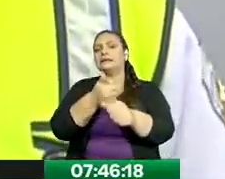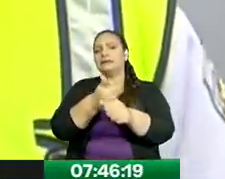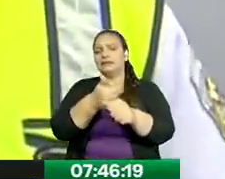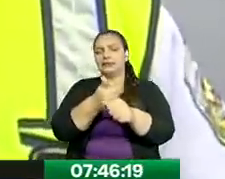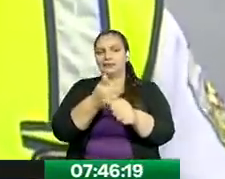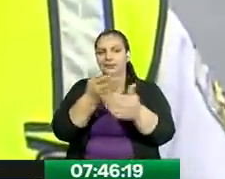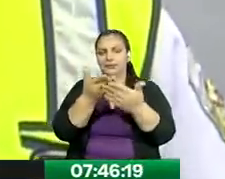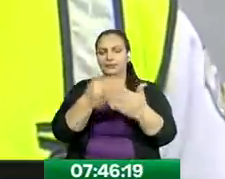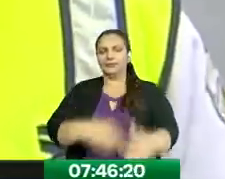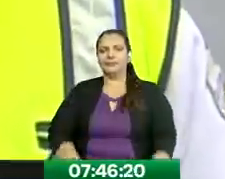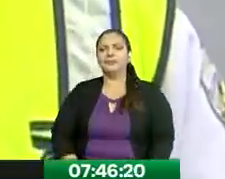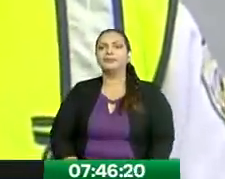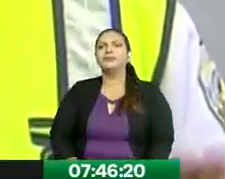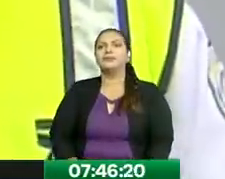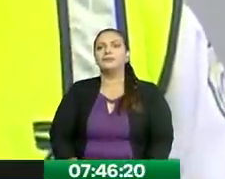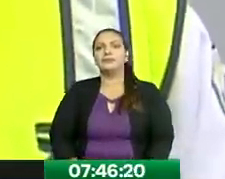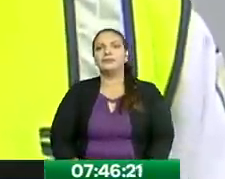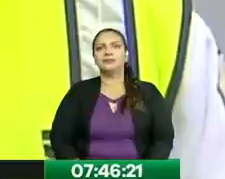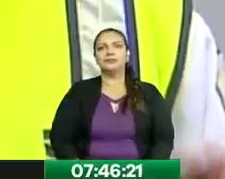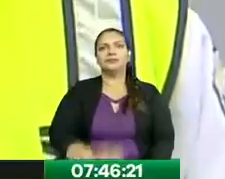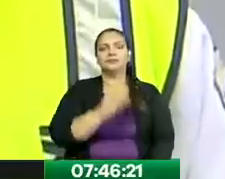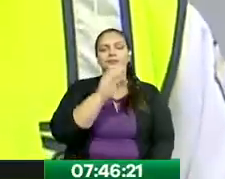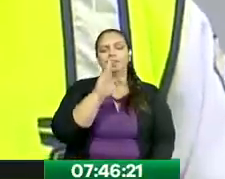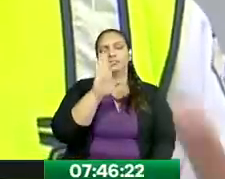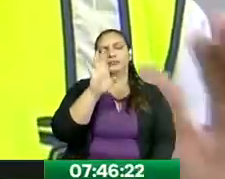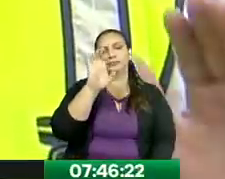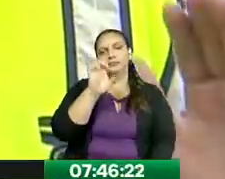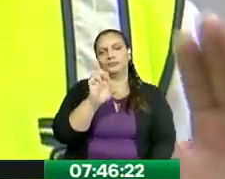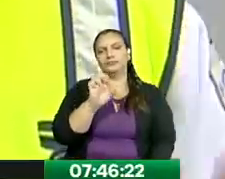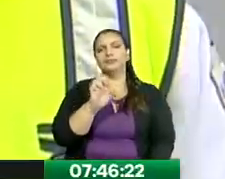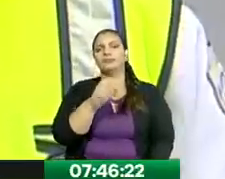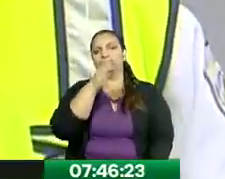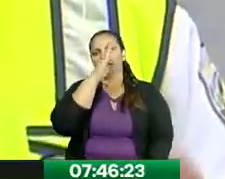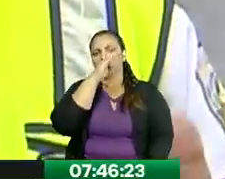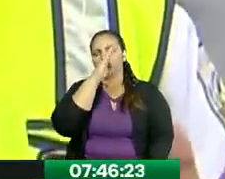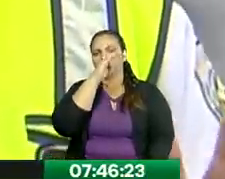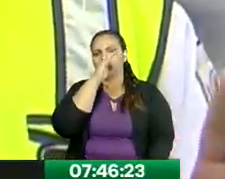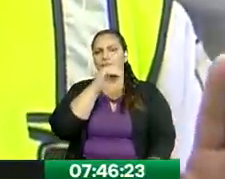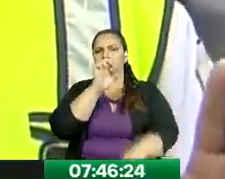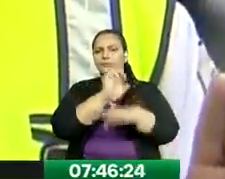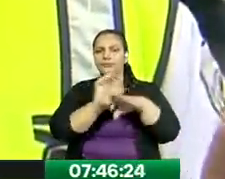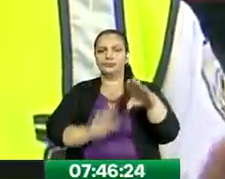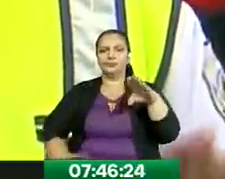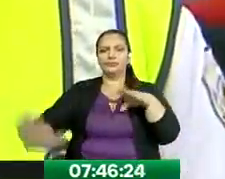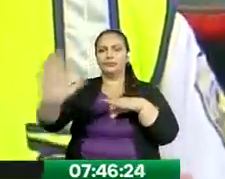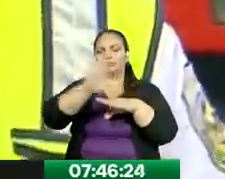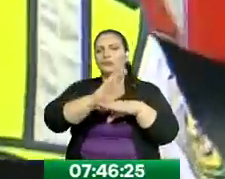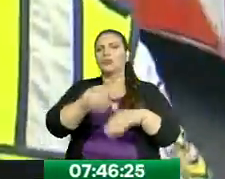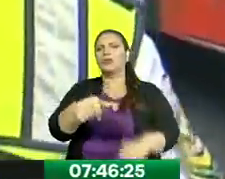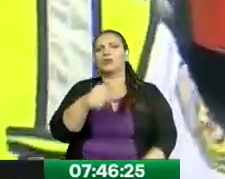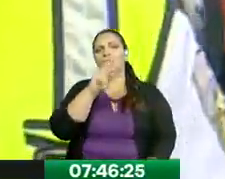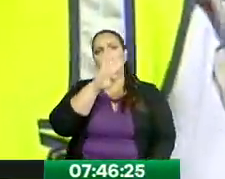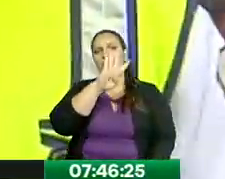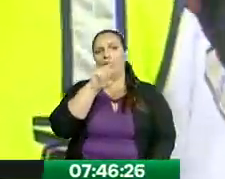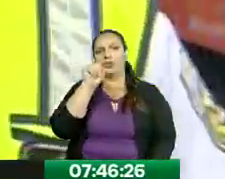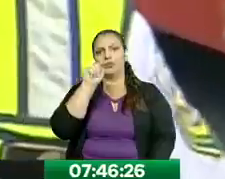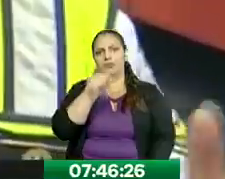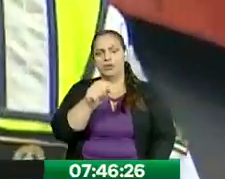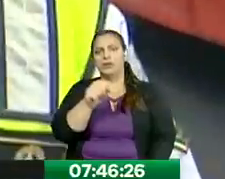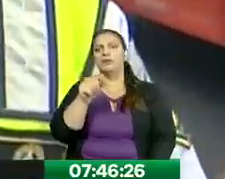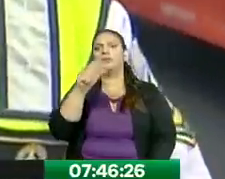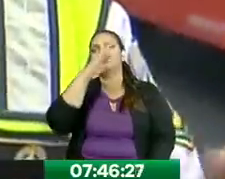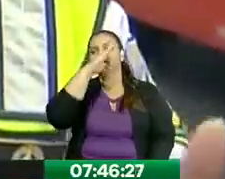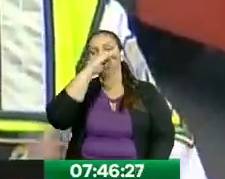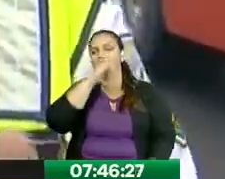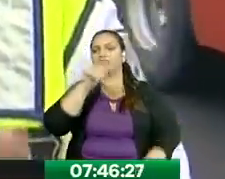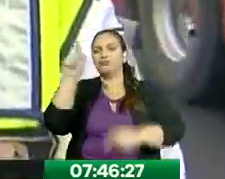para este evento tiene cuatro mil 220 agentes tránsito a nivel nacional y 587 unidades vehiculares entre